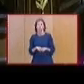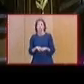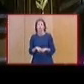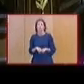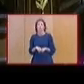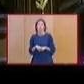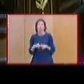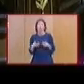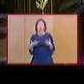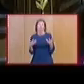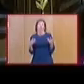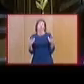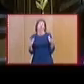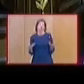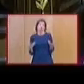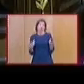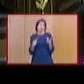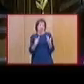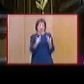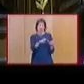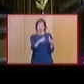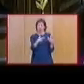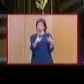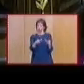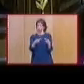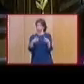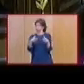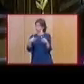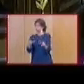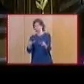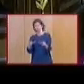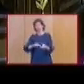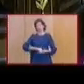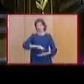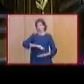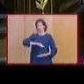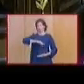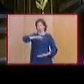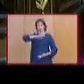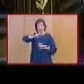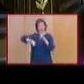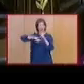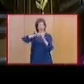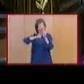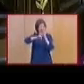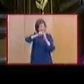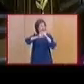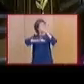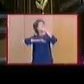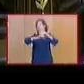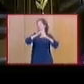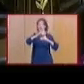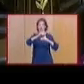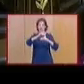Hay sectores con poca capacidad para crecer. Y coincido, y sé, y creo,